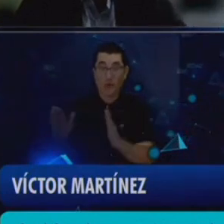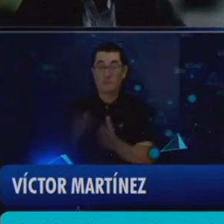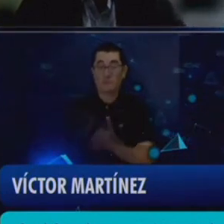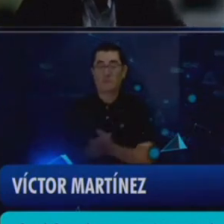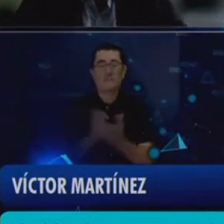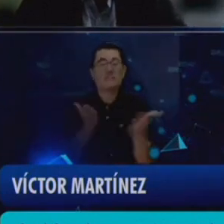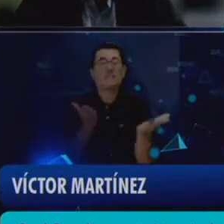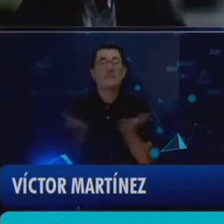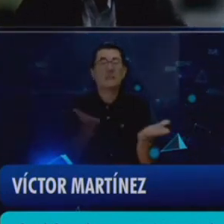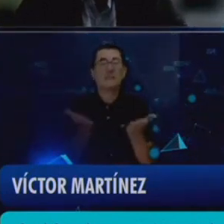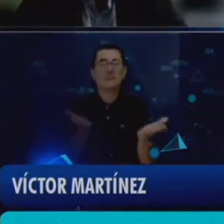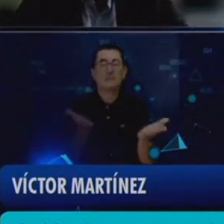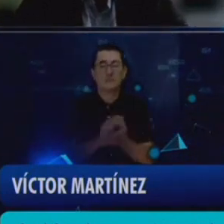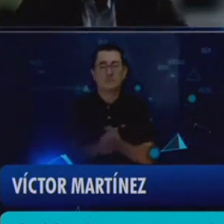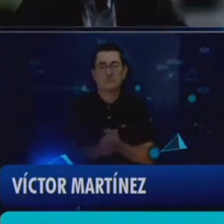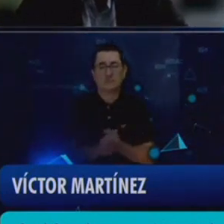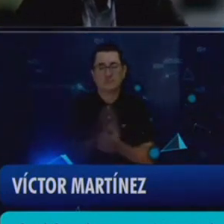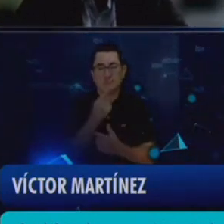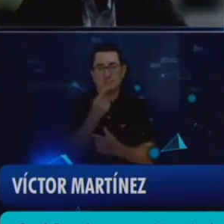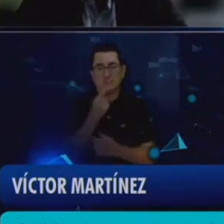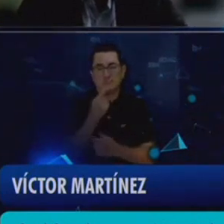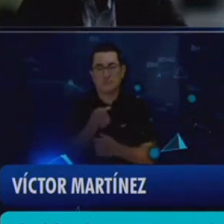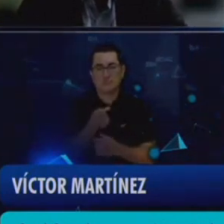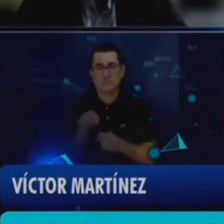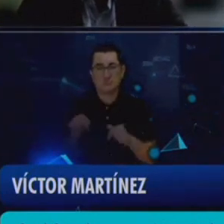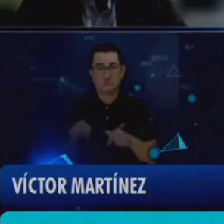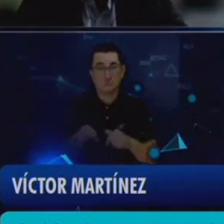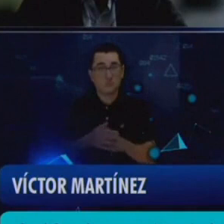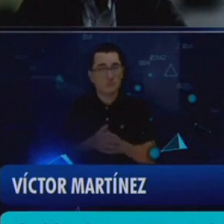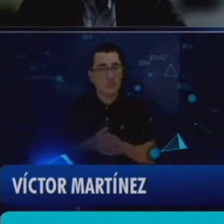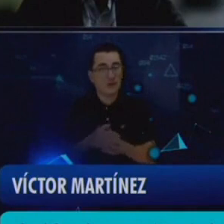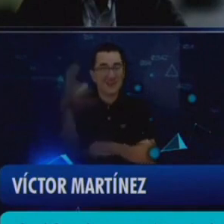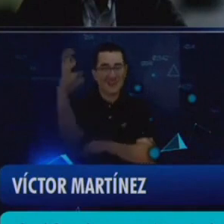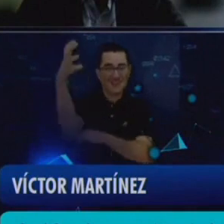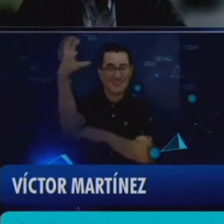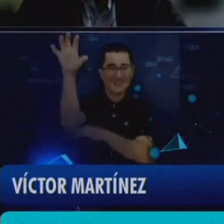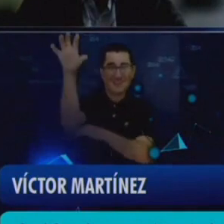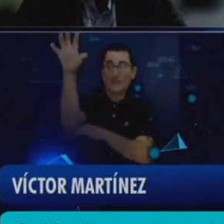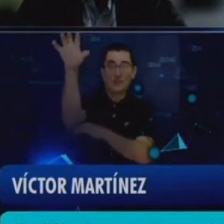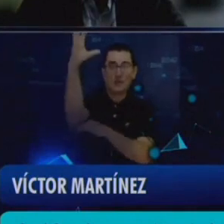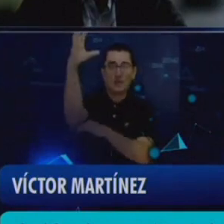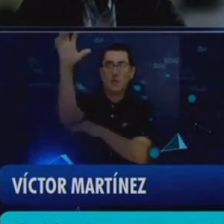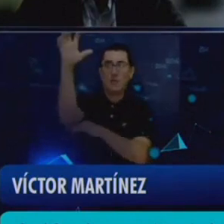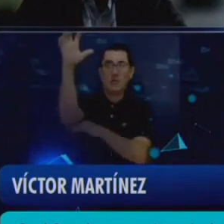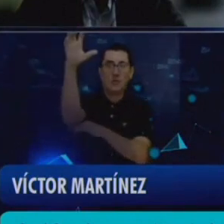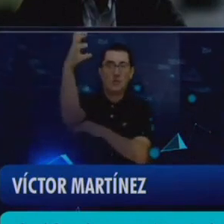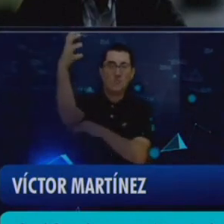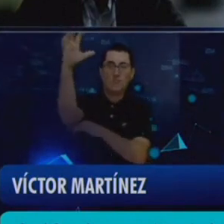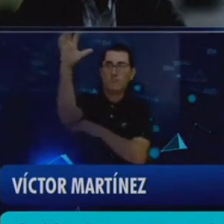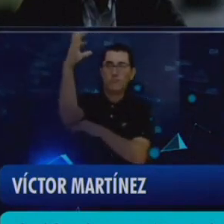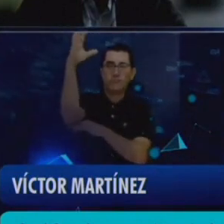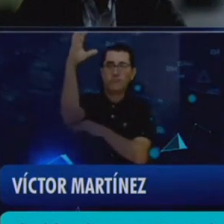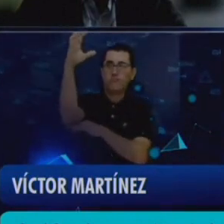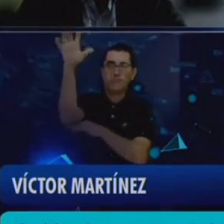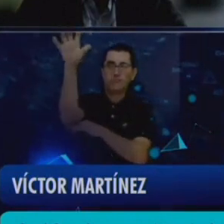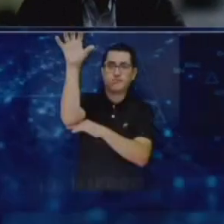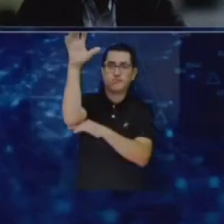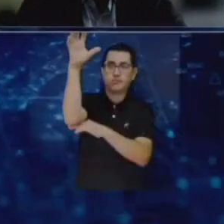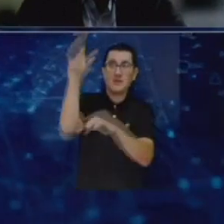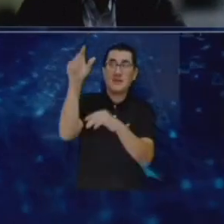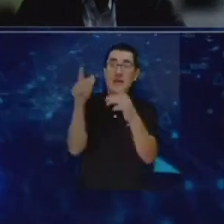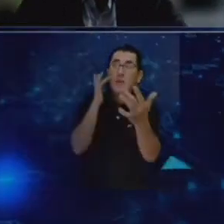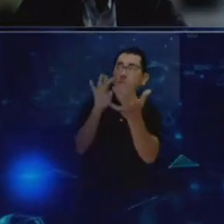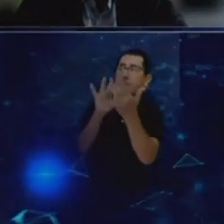de radioastronomía por satélite se viene precisamente tomando en consideración con